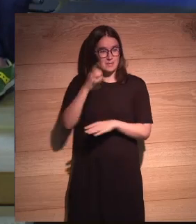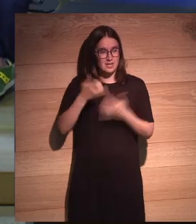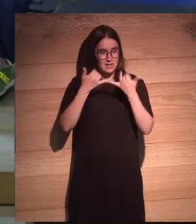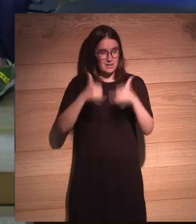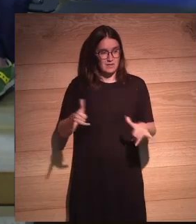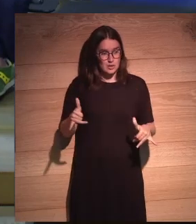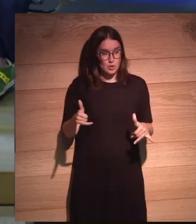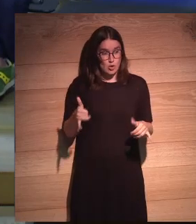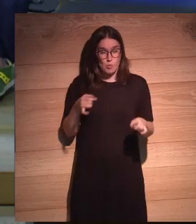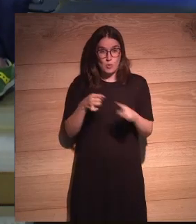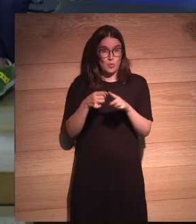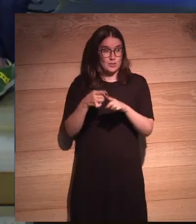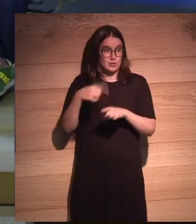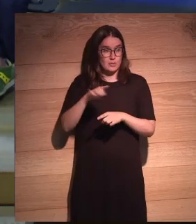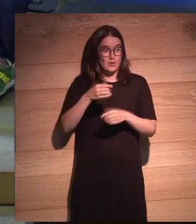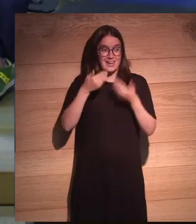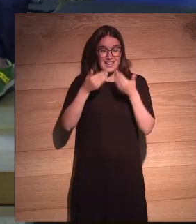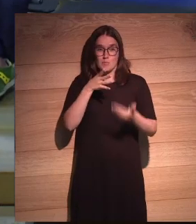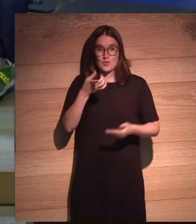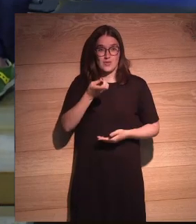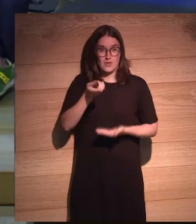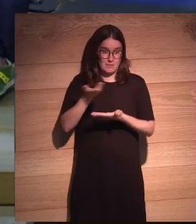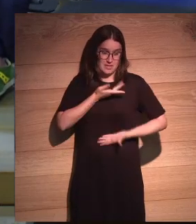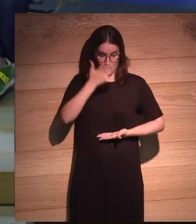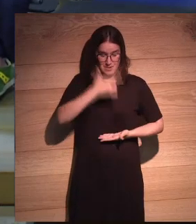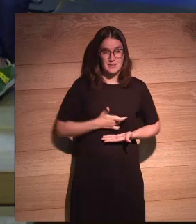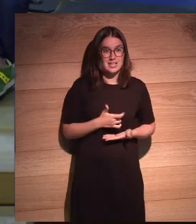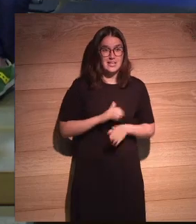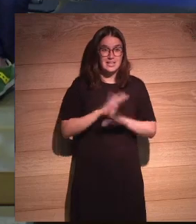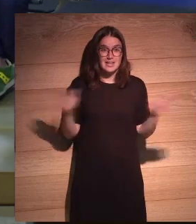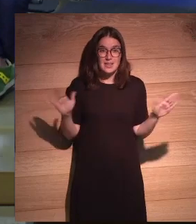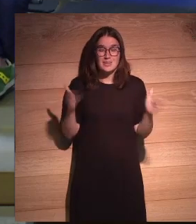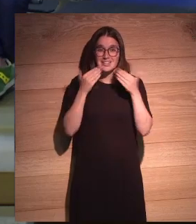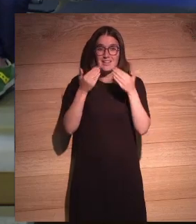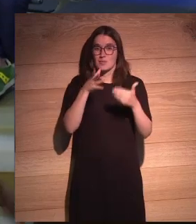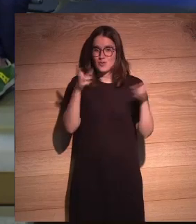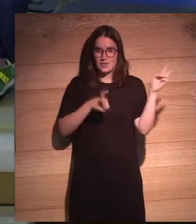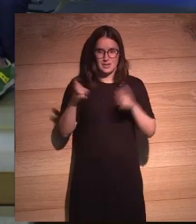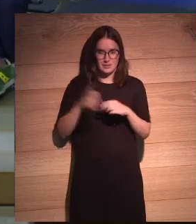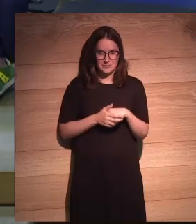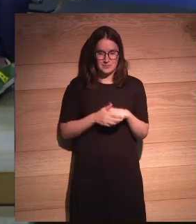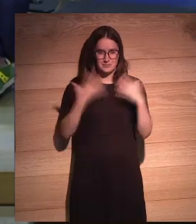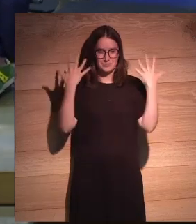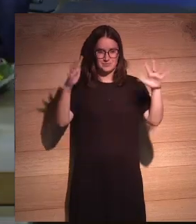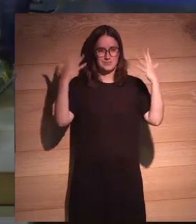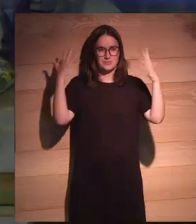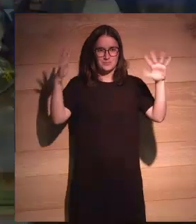evento por vuestro tiempo. Gracias a mí por invitarme personalmente. Y gracias a ustedes por venir. Saludos.